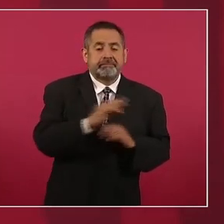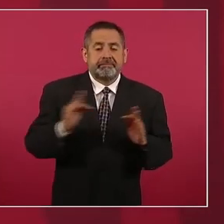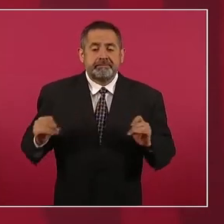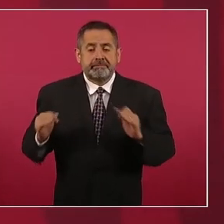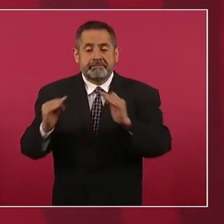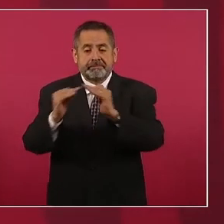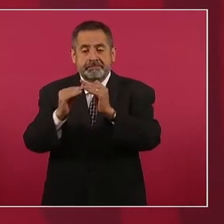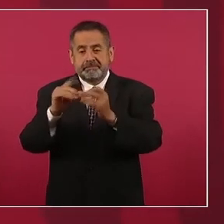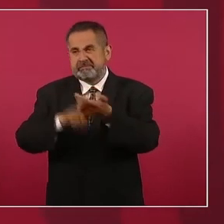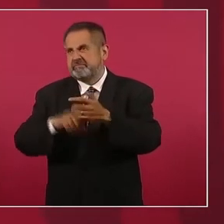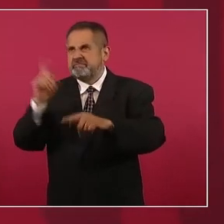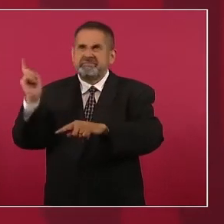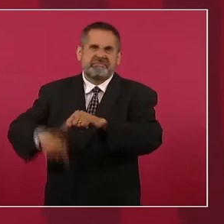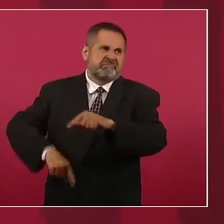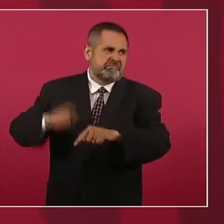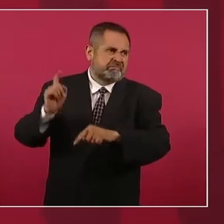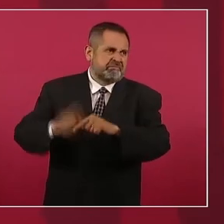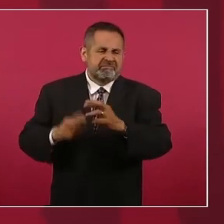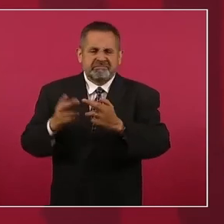y